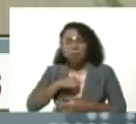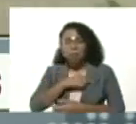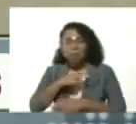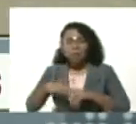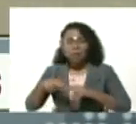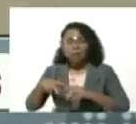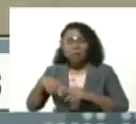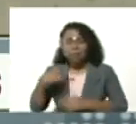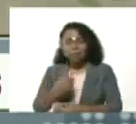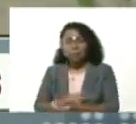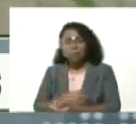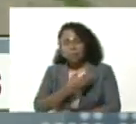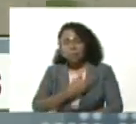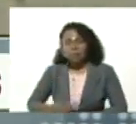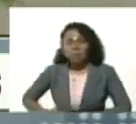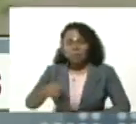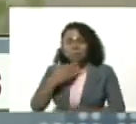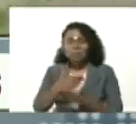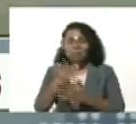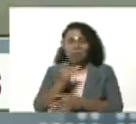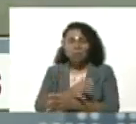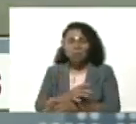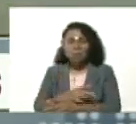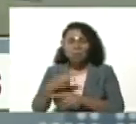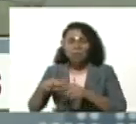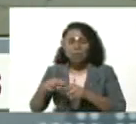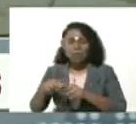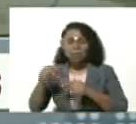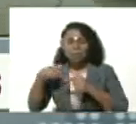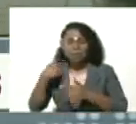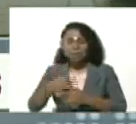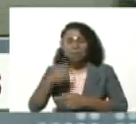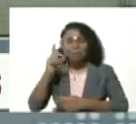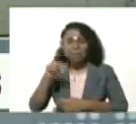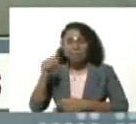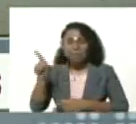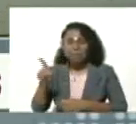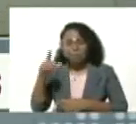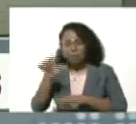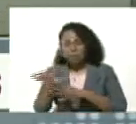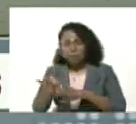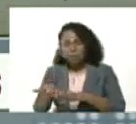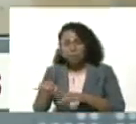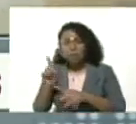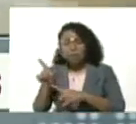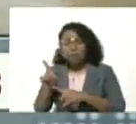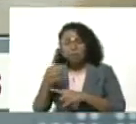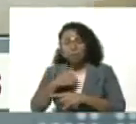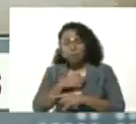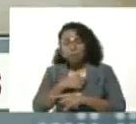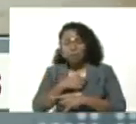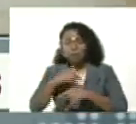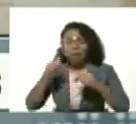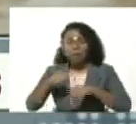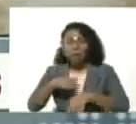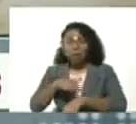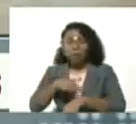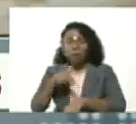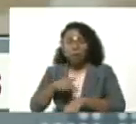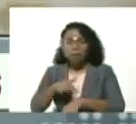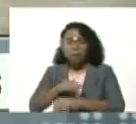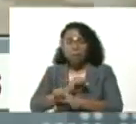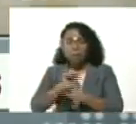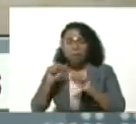hermano presidente, gracias por esos juguetes que se están llegando mañana también a estos municipios. Así que mañana estaremos, presidente, en horas de la mañana,